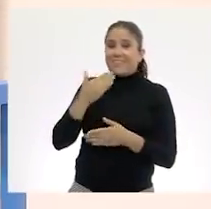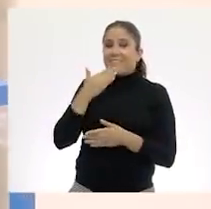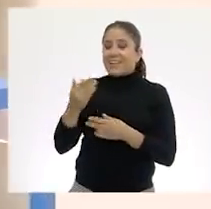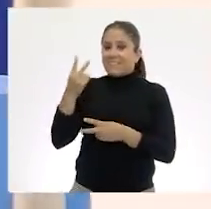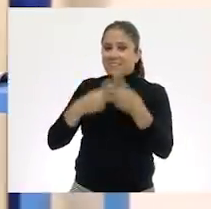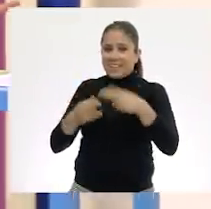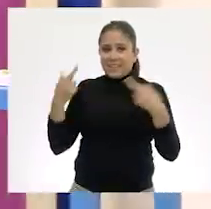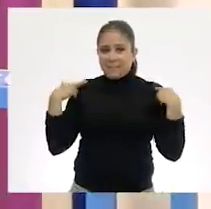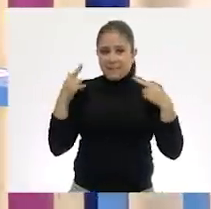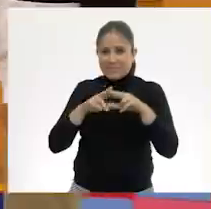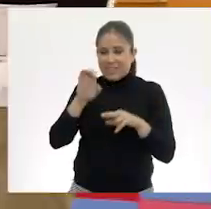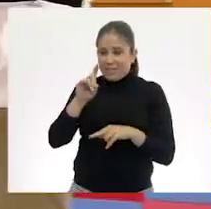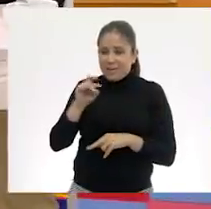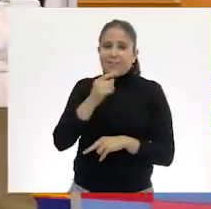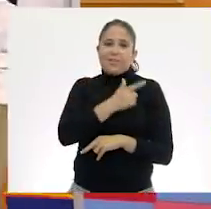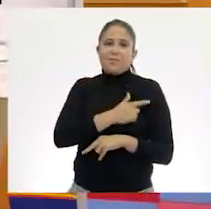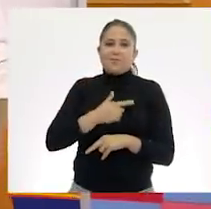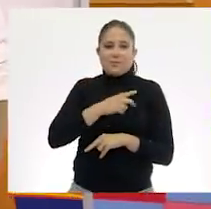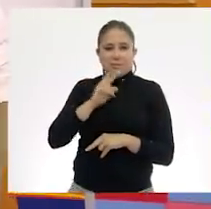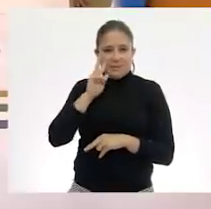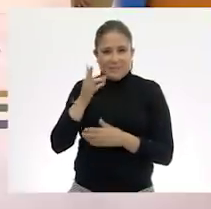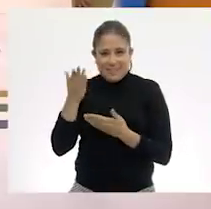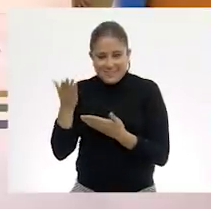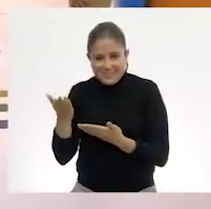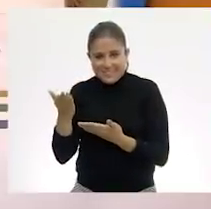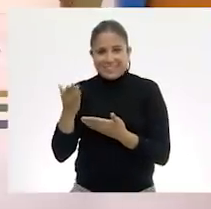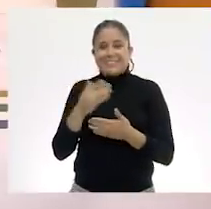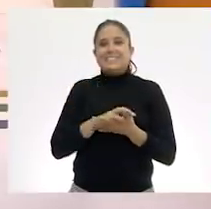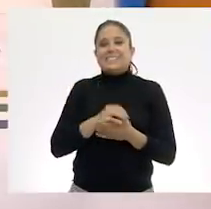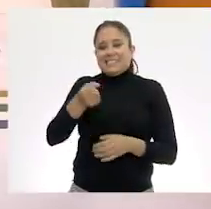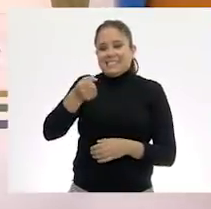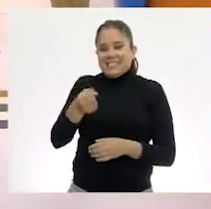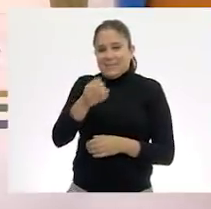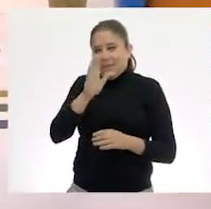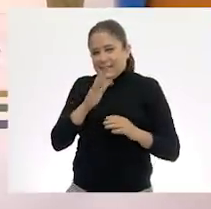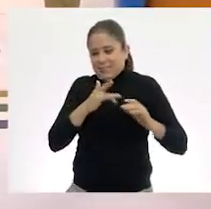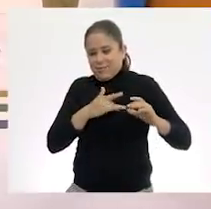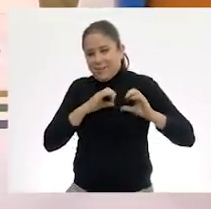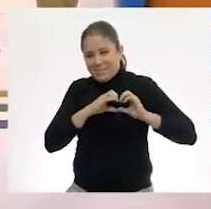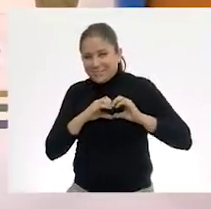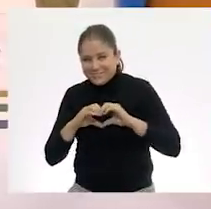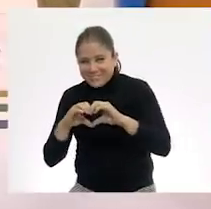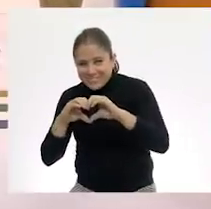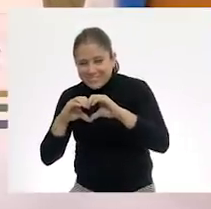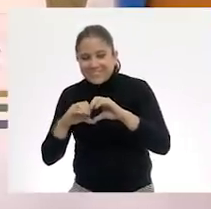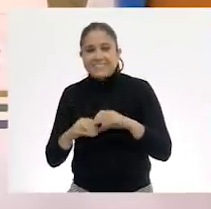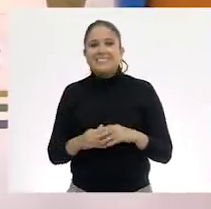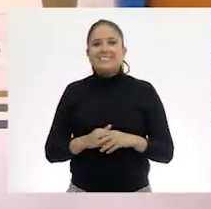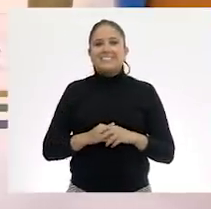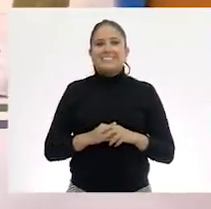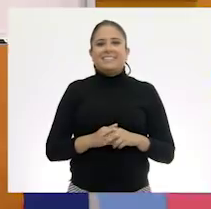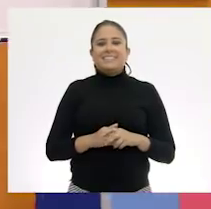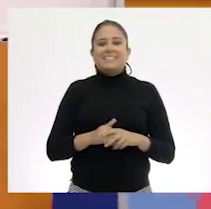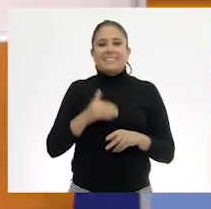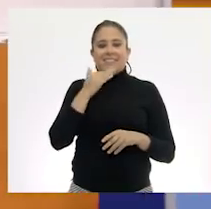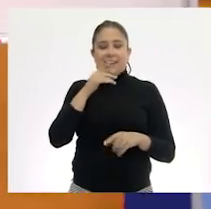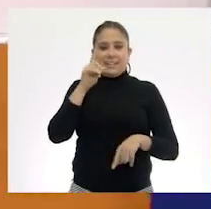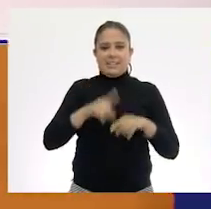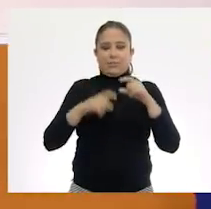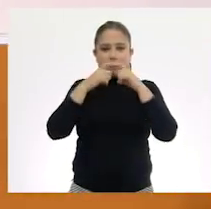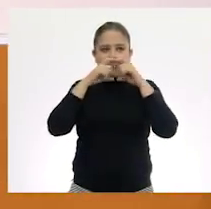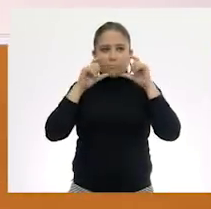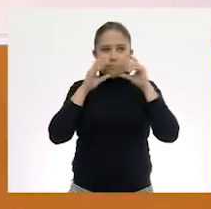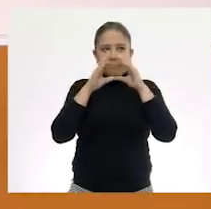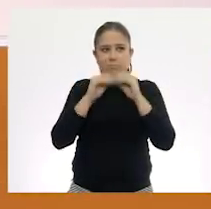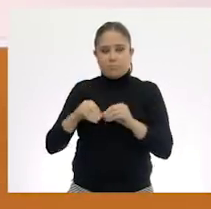bienvenido, profesor Eduardo. Qué gusto verte otra vez por aquí. Nos saludamos con el corazón. Muy bien. Déjame quito mi cubrebocas. Por